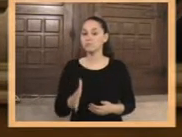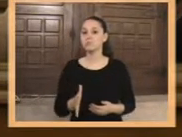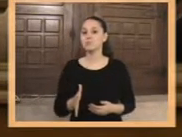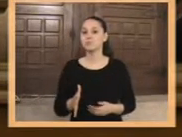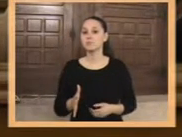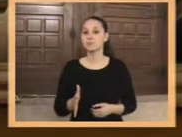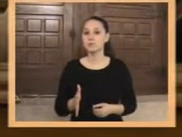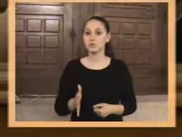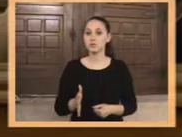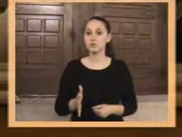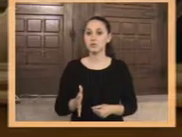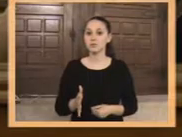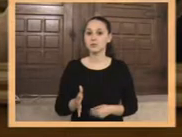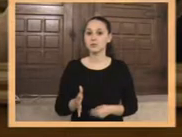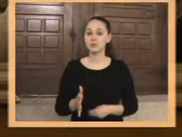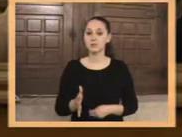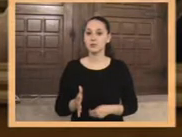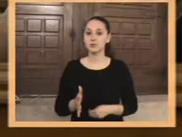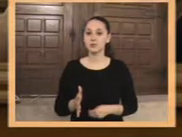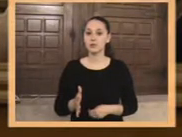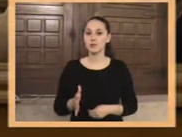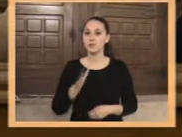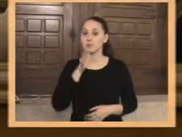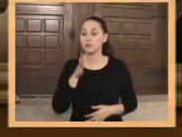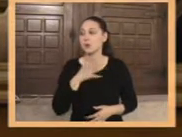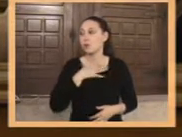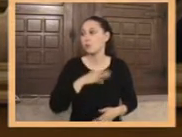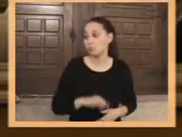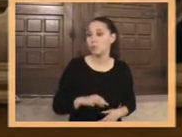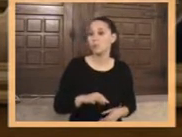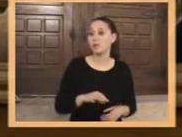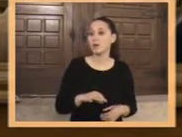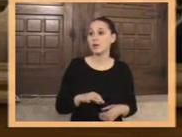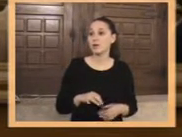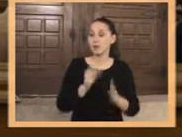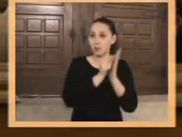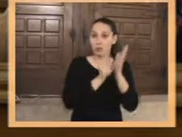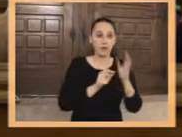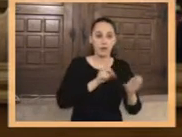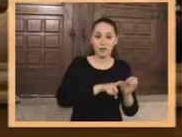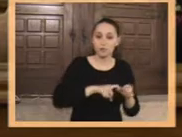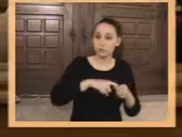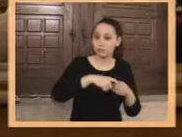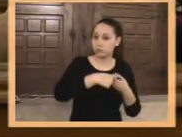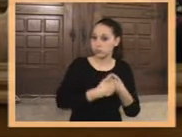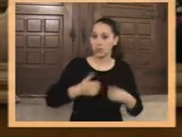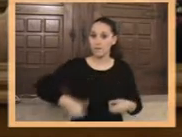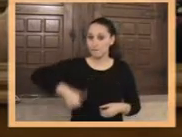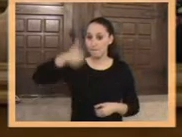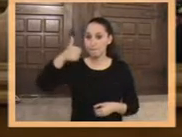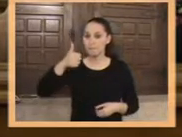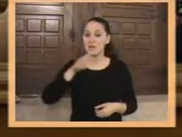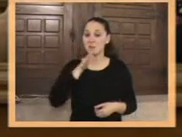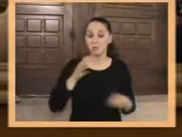precisamente la podíamos haber hecho mucho más participativa, al menos participativa con los grupos